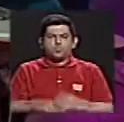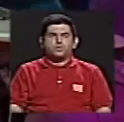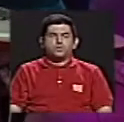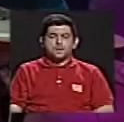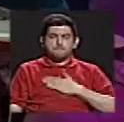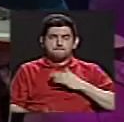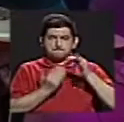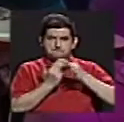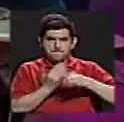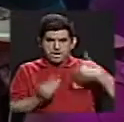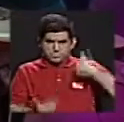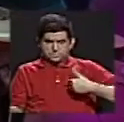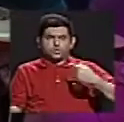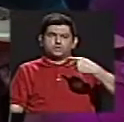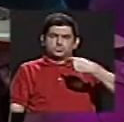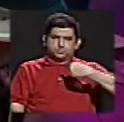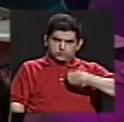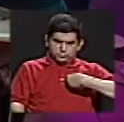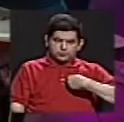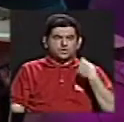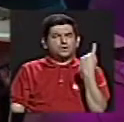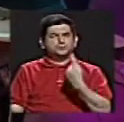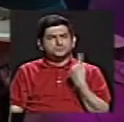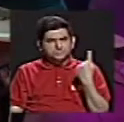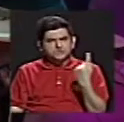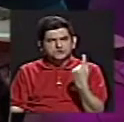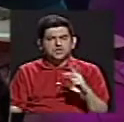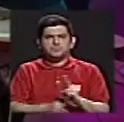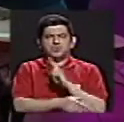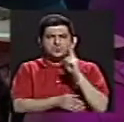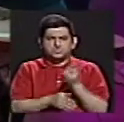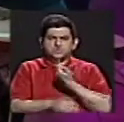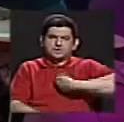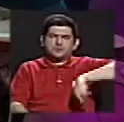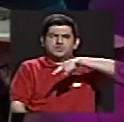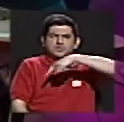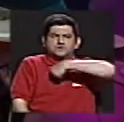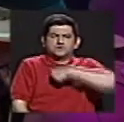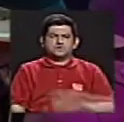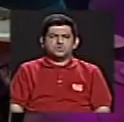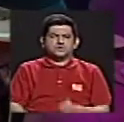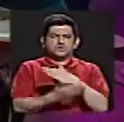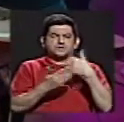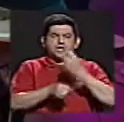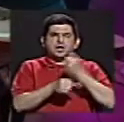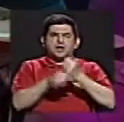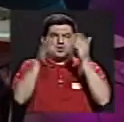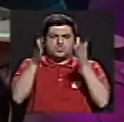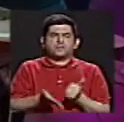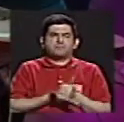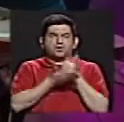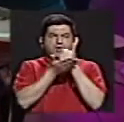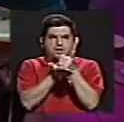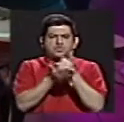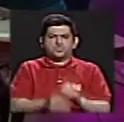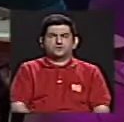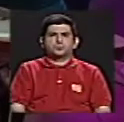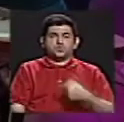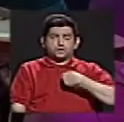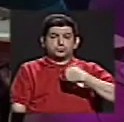está mi esposo, bueno, estoy yo, y siempre utilizamos algún peón que nos ayude, y